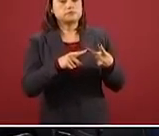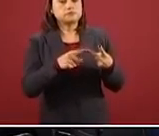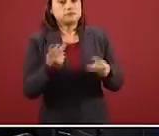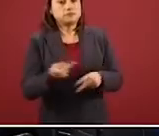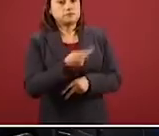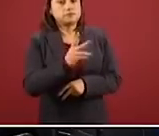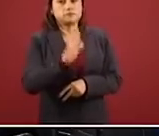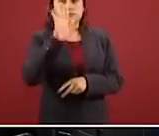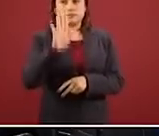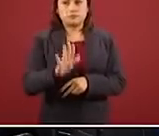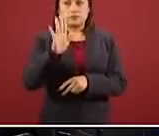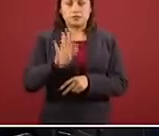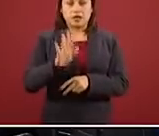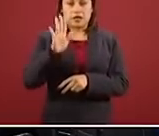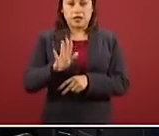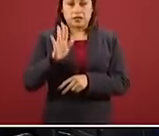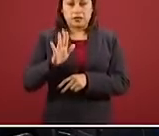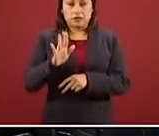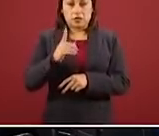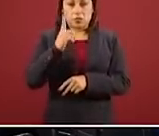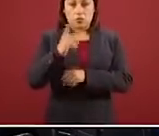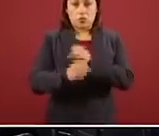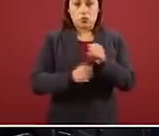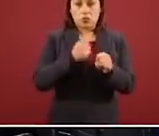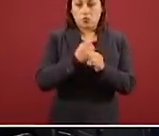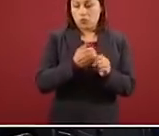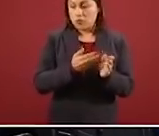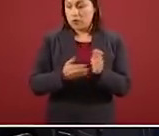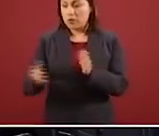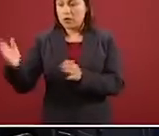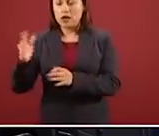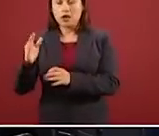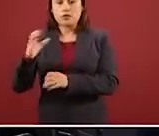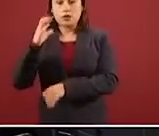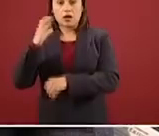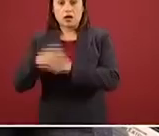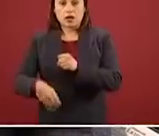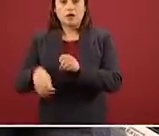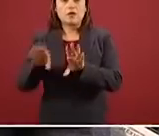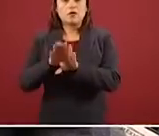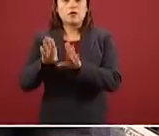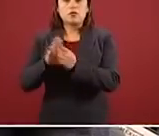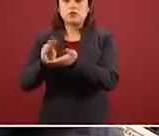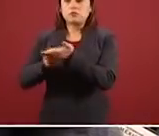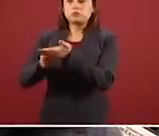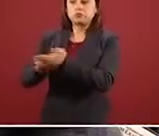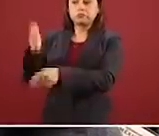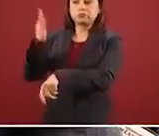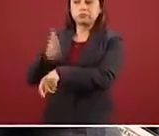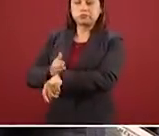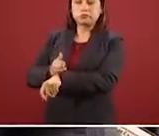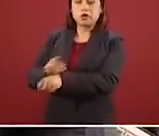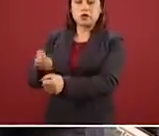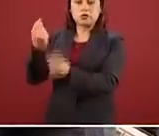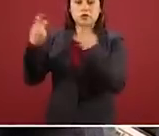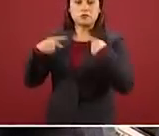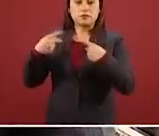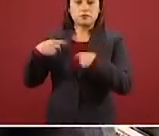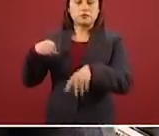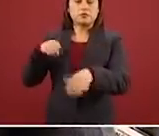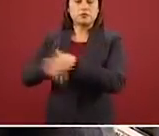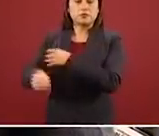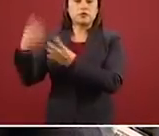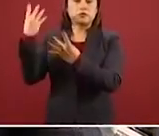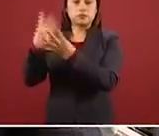se indulta a reos. ¿Usted tiene pensado para este fin de año lanzar un primer paquete de indultos de